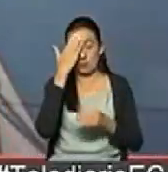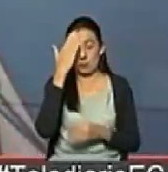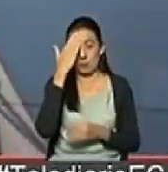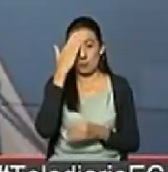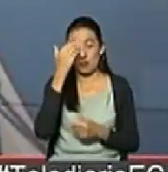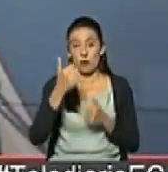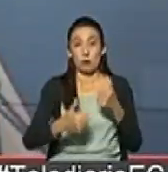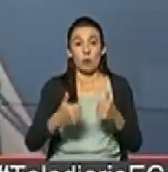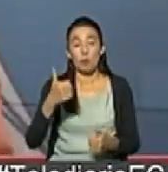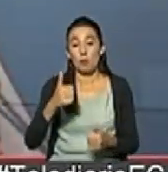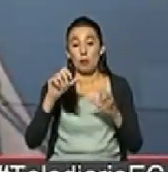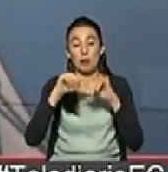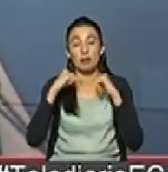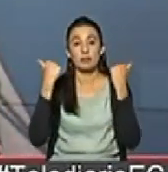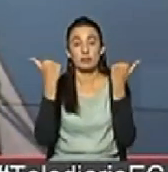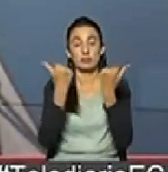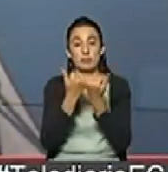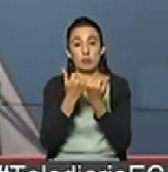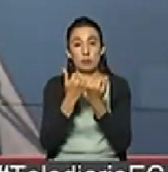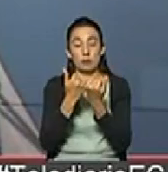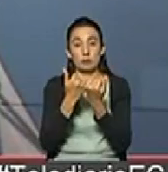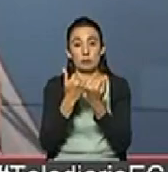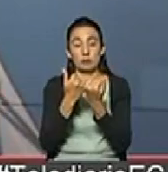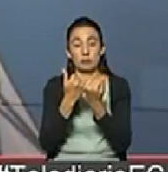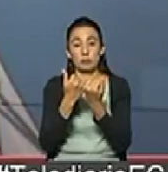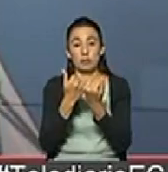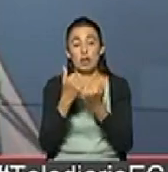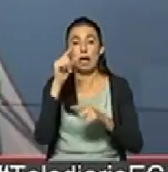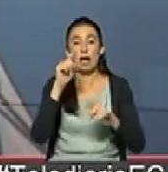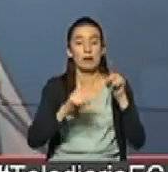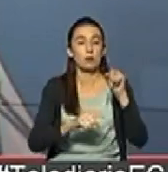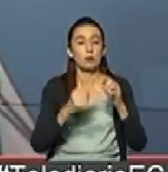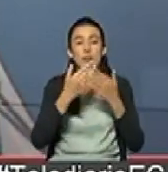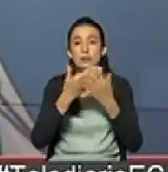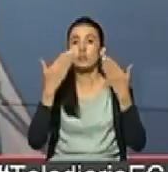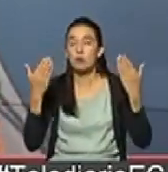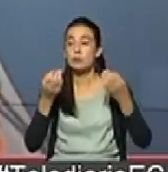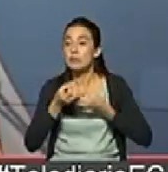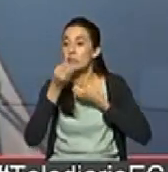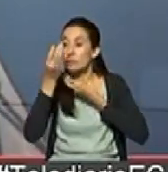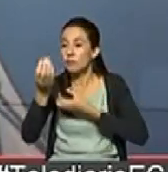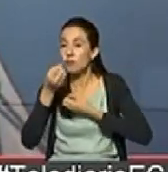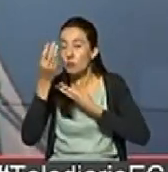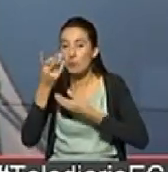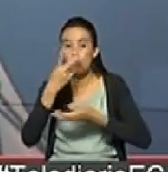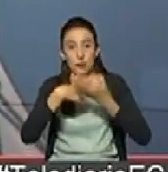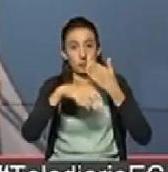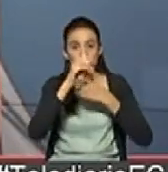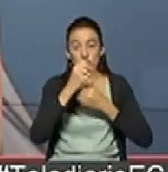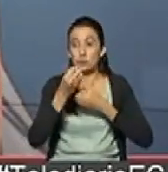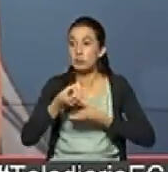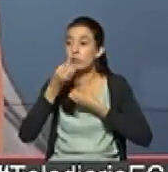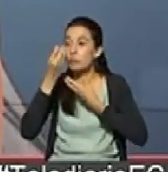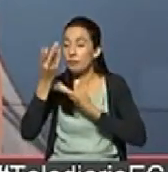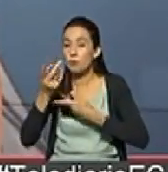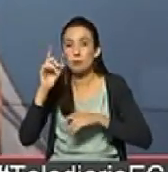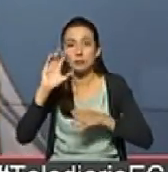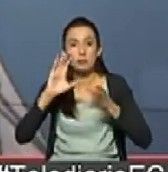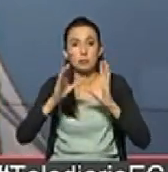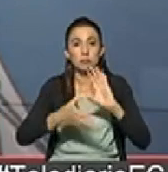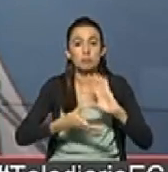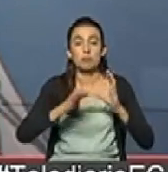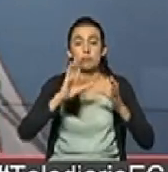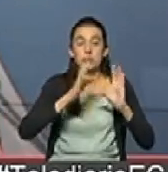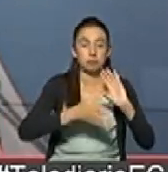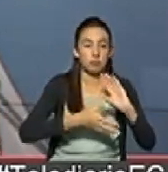es lo que sucede en las aulas, las cosas que no nos cuentan nuestros hijos, que no nos enteramos fácilmente, pero que debemos tener claro que existe esta realidad. Está el tema del